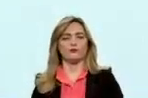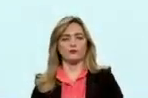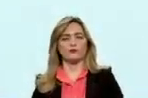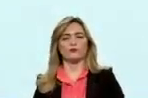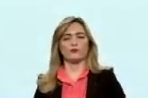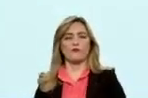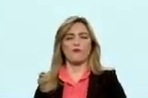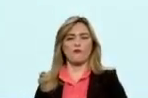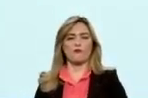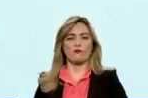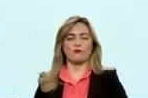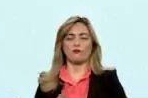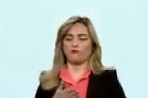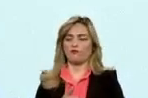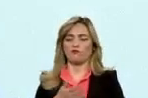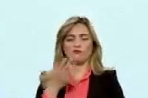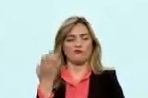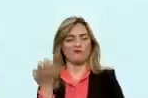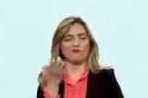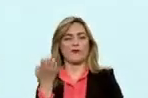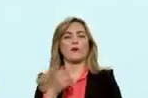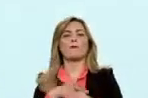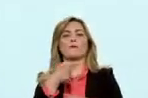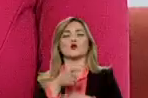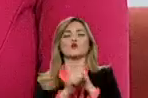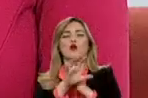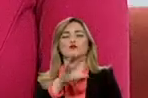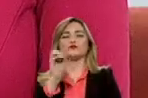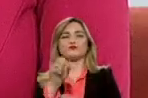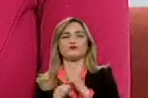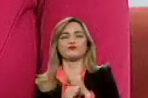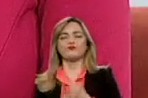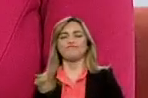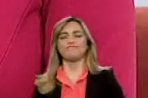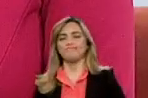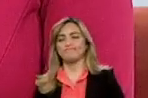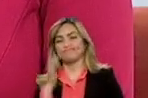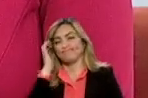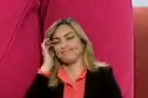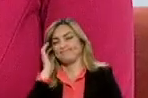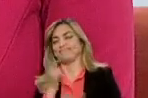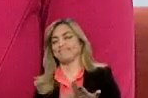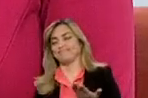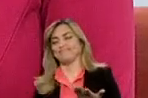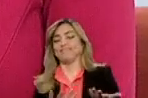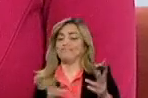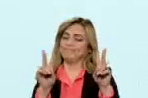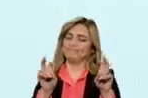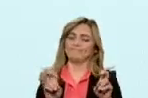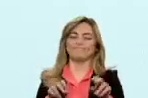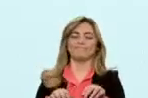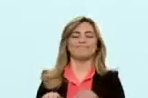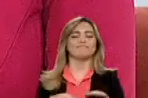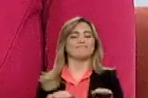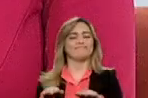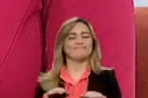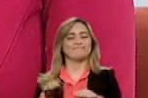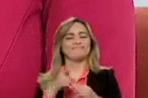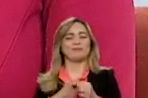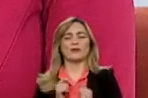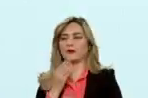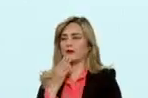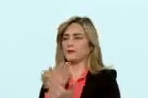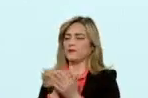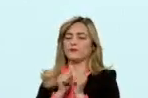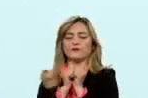esta experiencia para los próximos 50 años. Repensar entonces todo el tema de la movilidad en la capital. Definitivamente. Muchas gracias, Cristóbal,